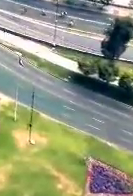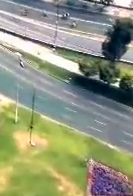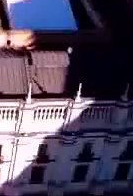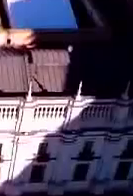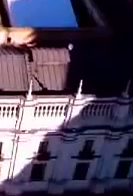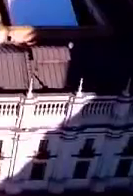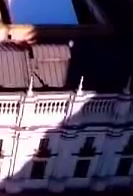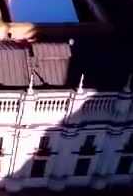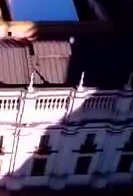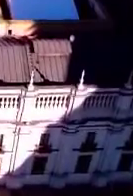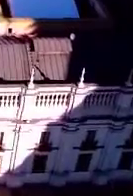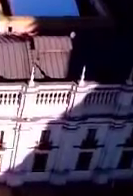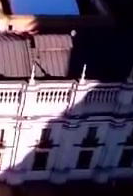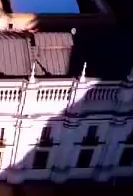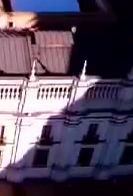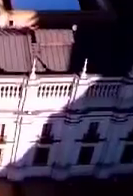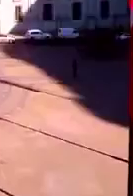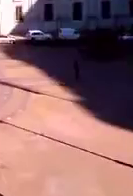bachelet